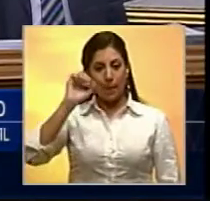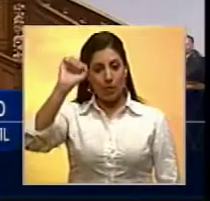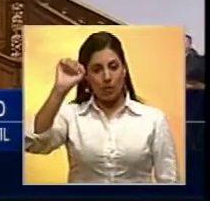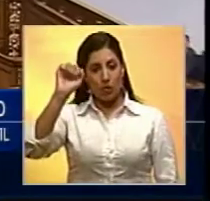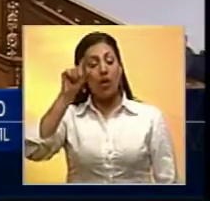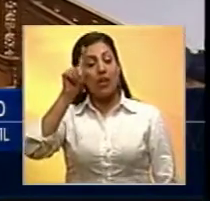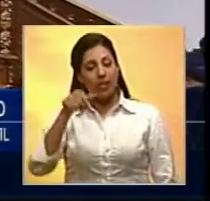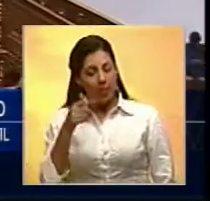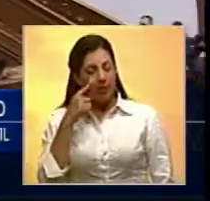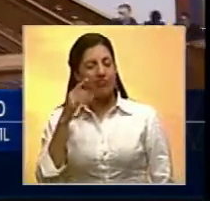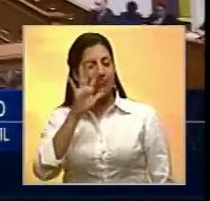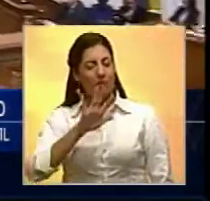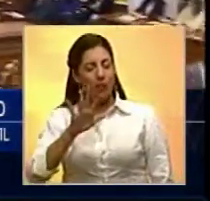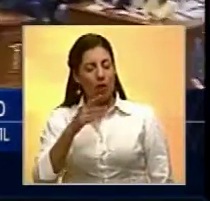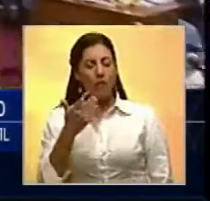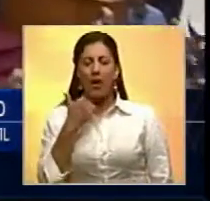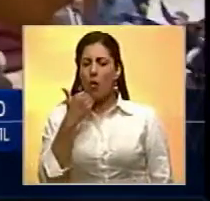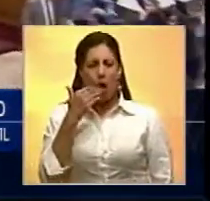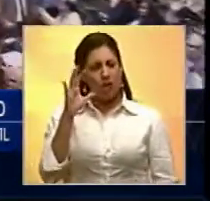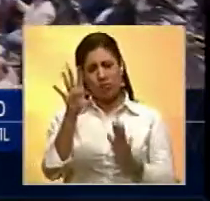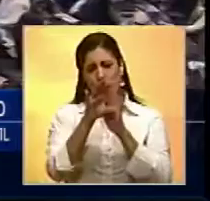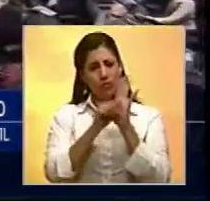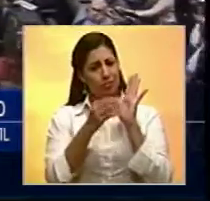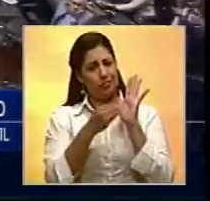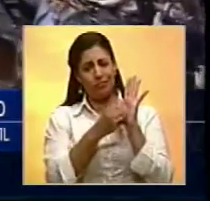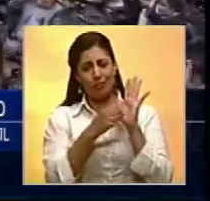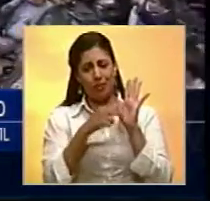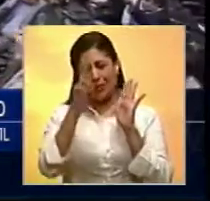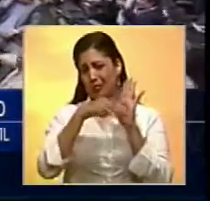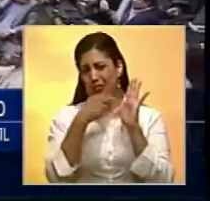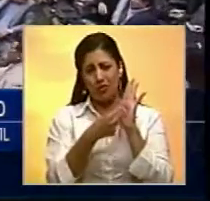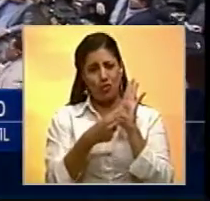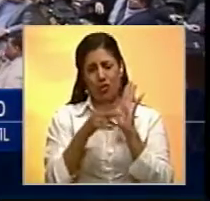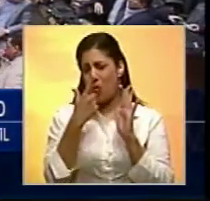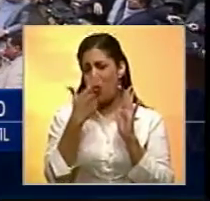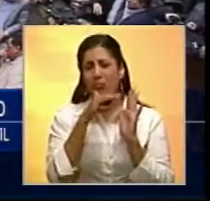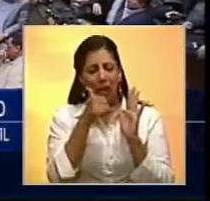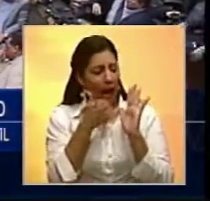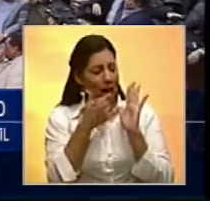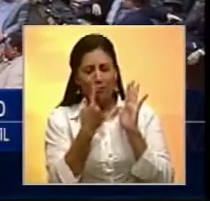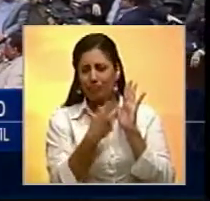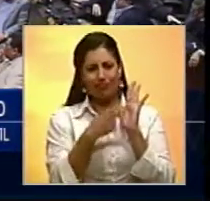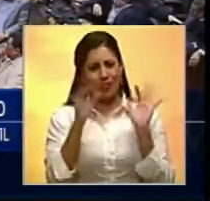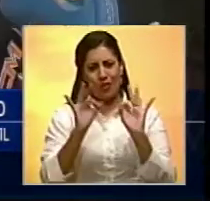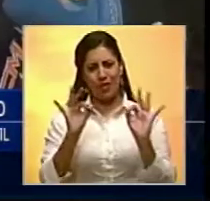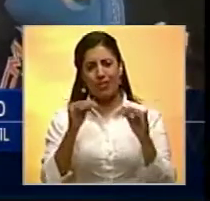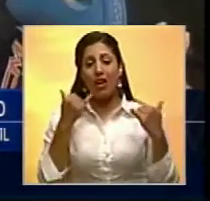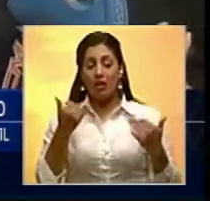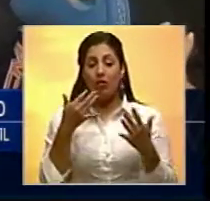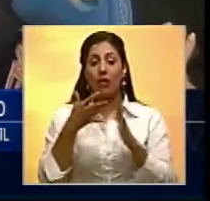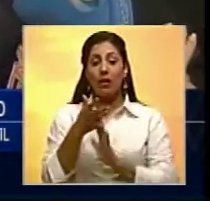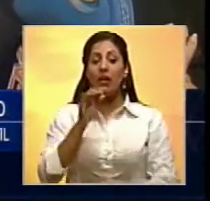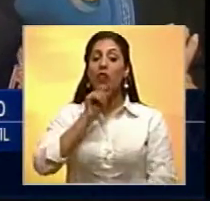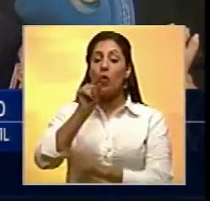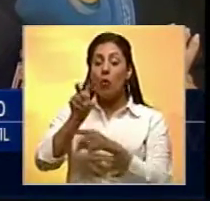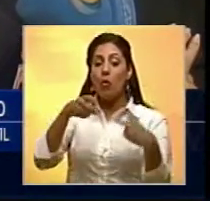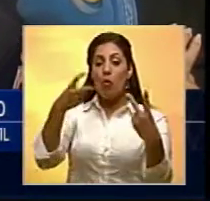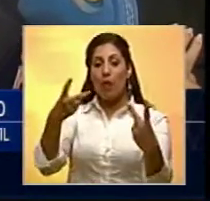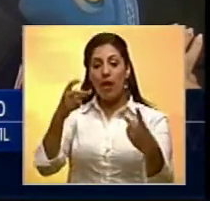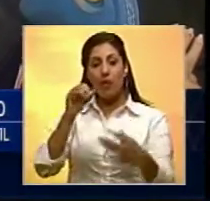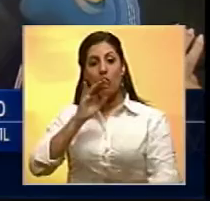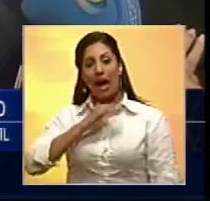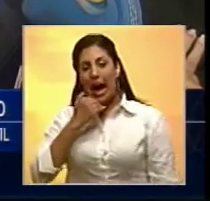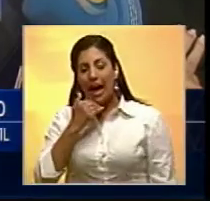Maduro, por considerarlo inconstitucional, nulo e inexistente, así como evitar dictar cualquier tipo de